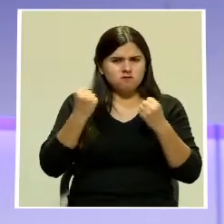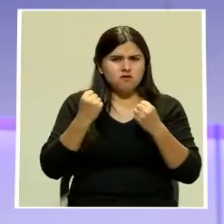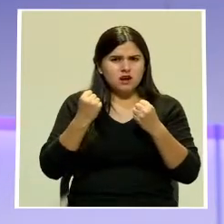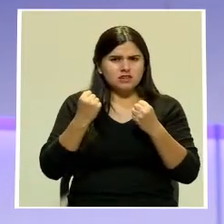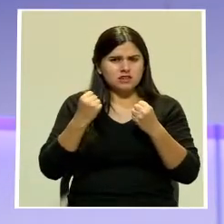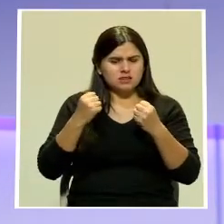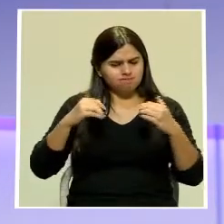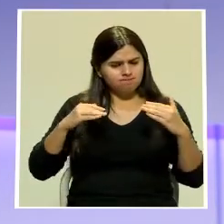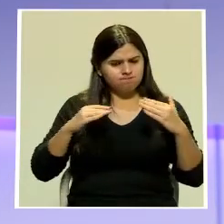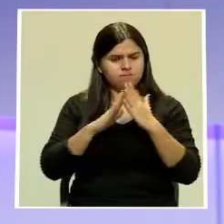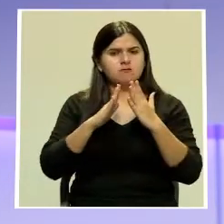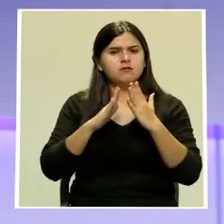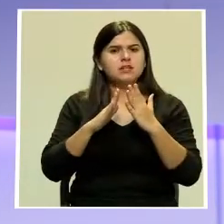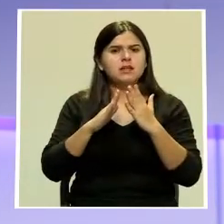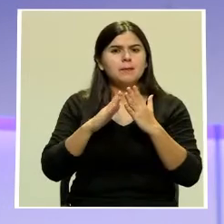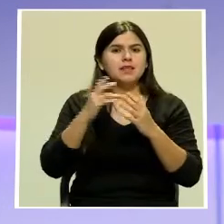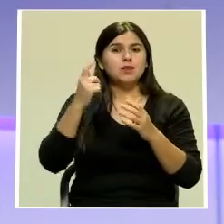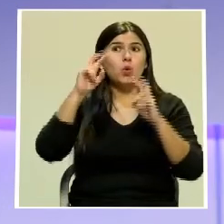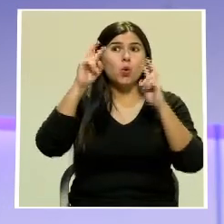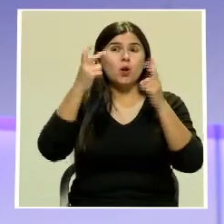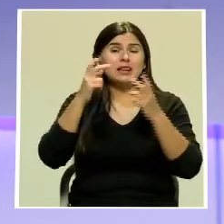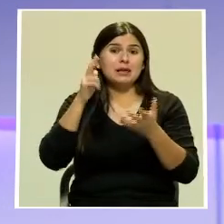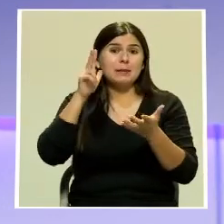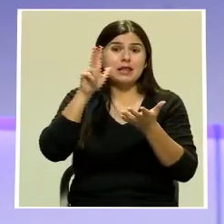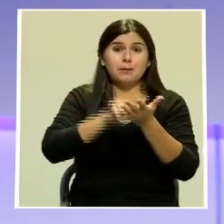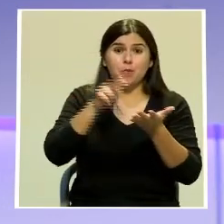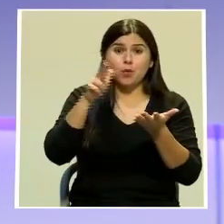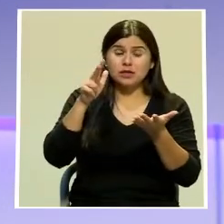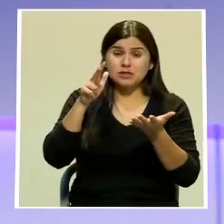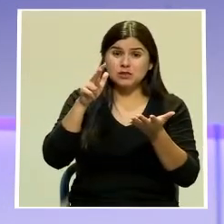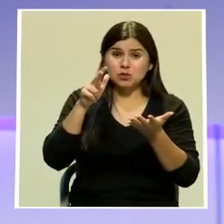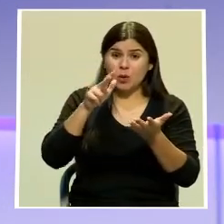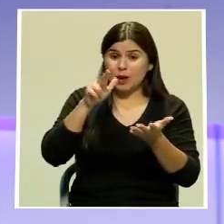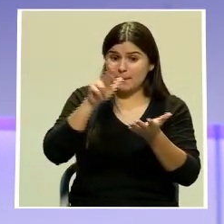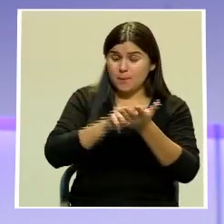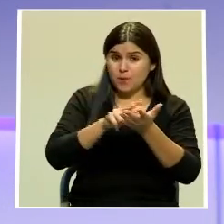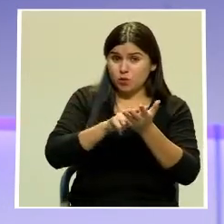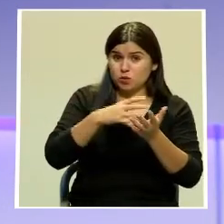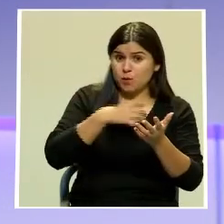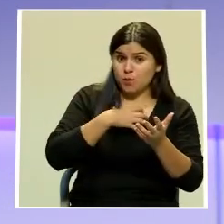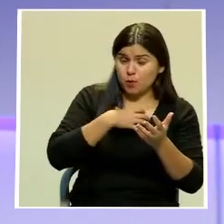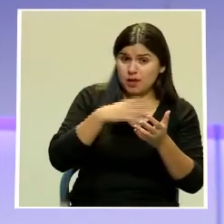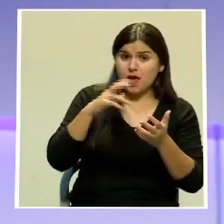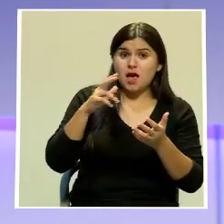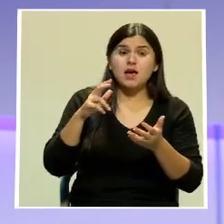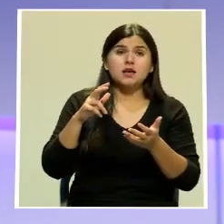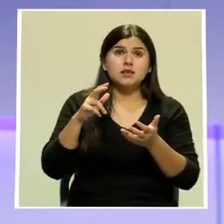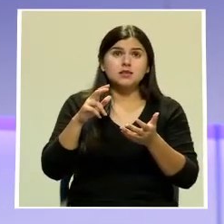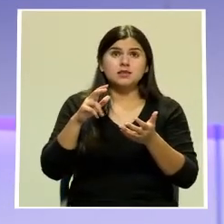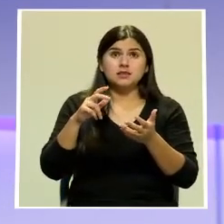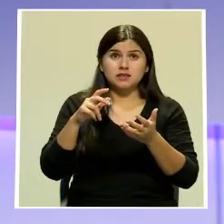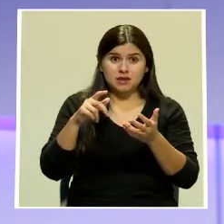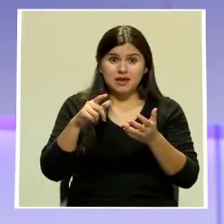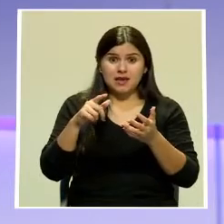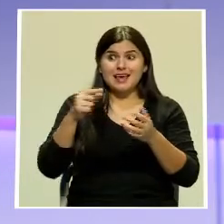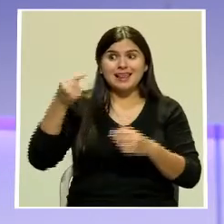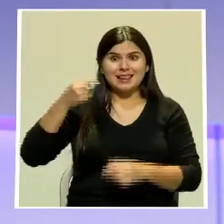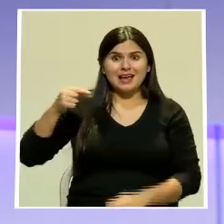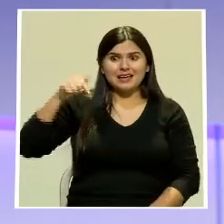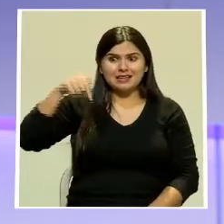impuestos. El tema creo que fue clave, el tema del impuesto a la propiedad, claro, en la generación de